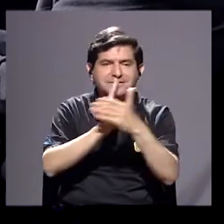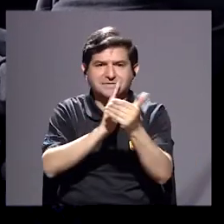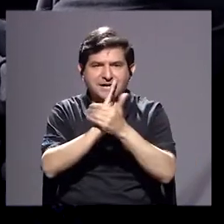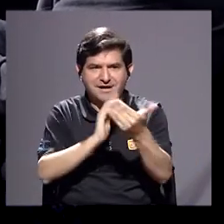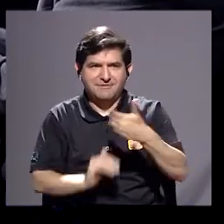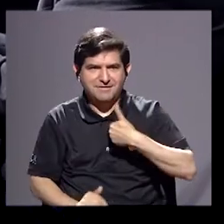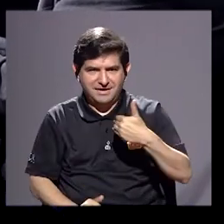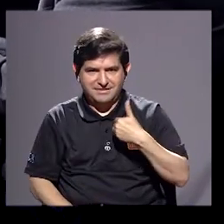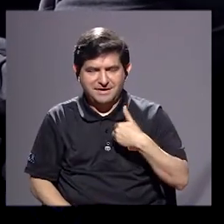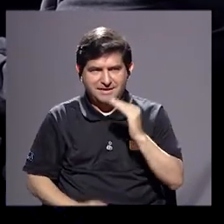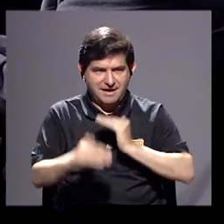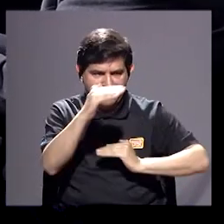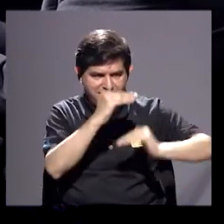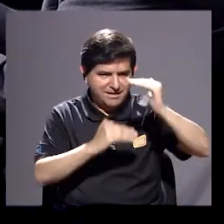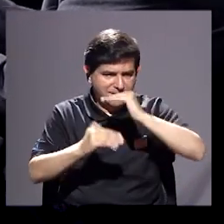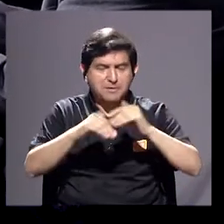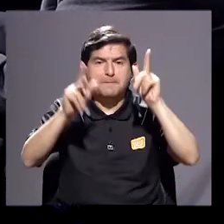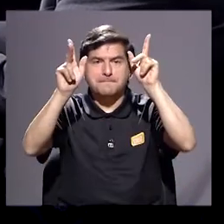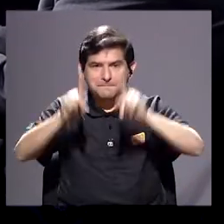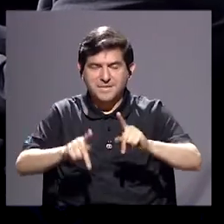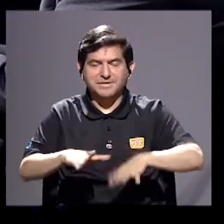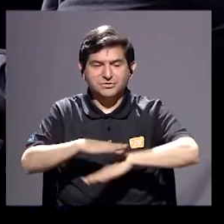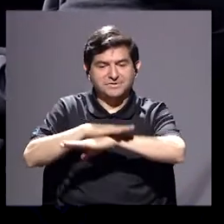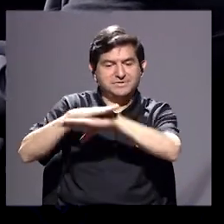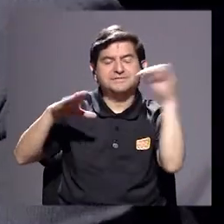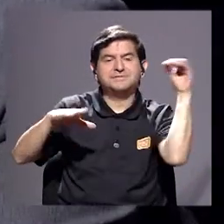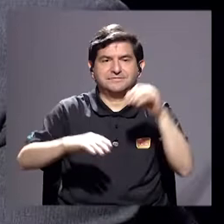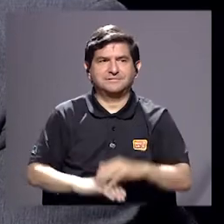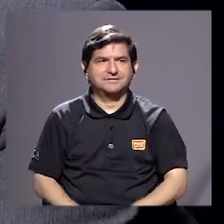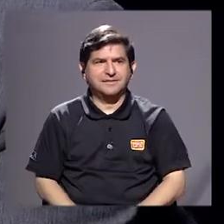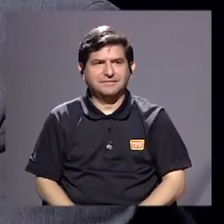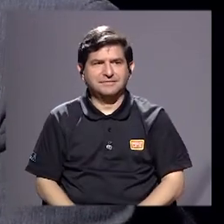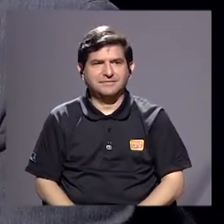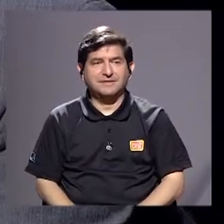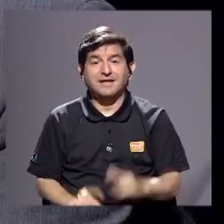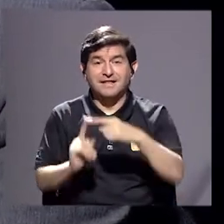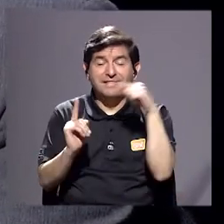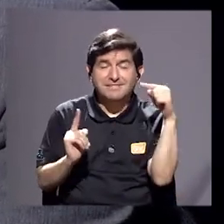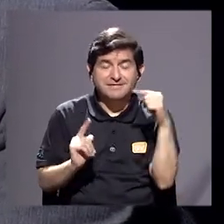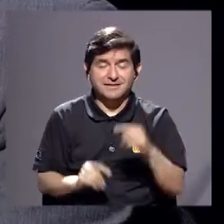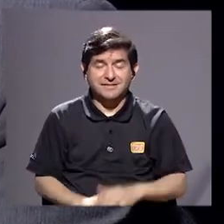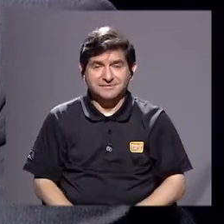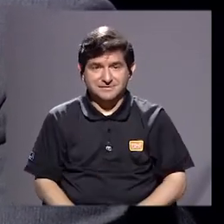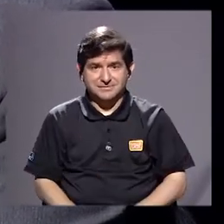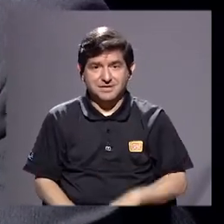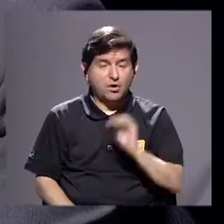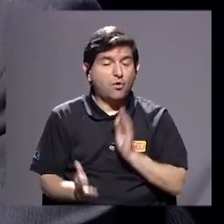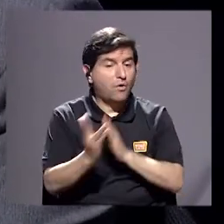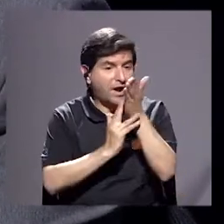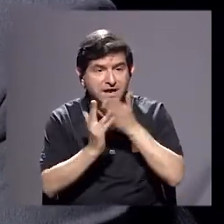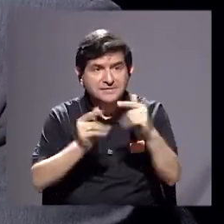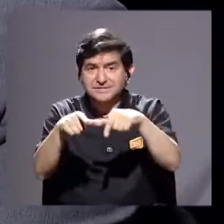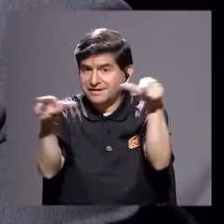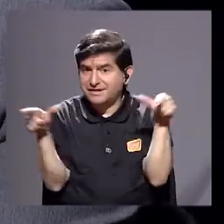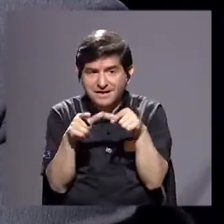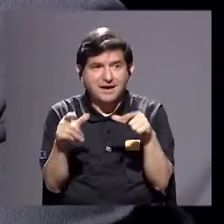que deben tener las edificaciones para que las personas salgan de ahí entonces apenas a partir de para que salgan o access en una zona segura entonces a